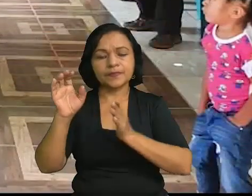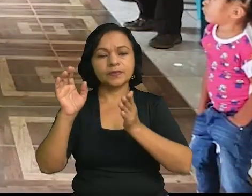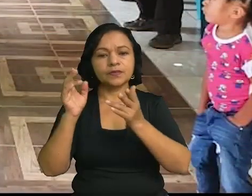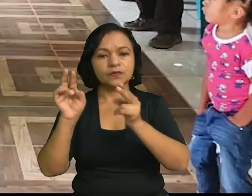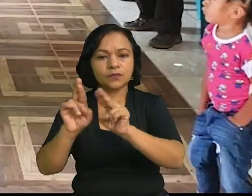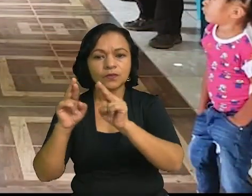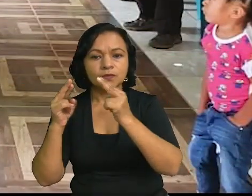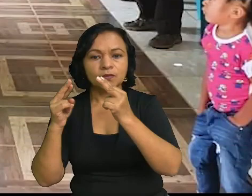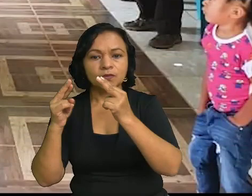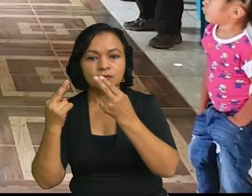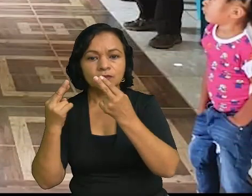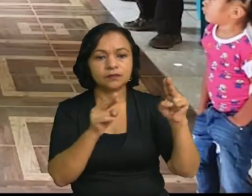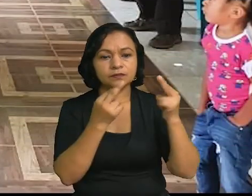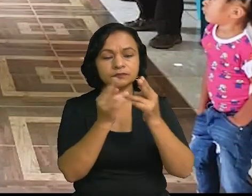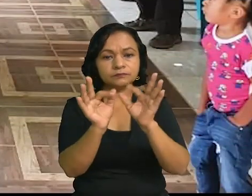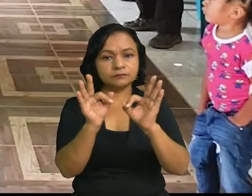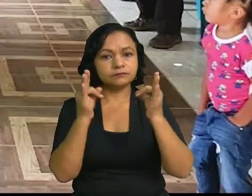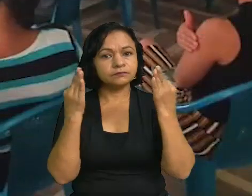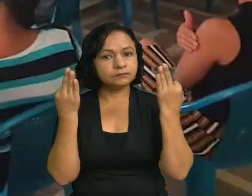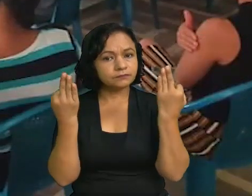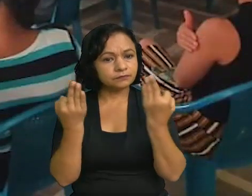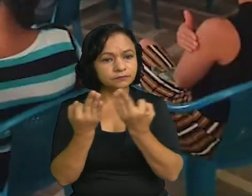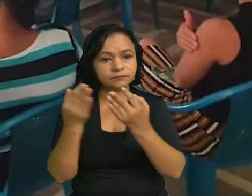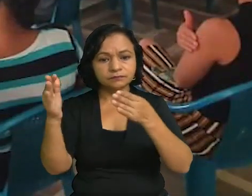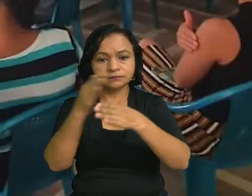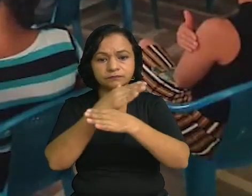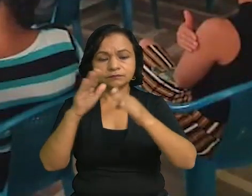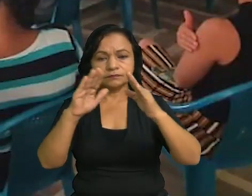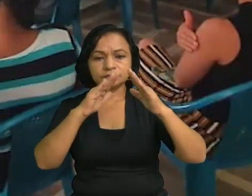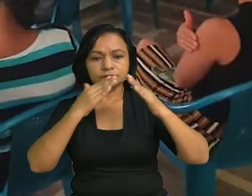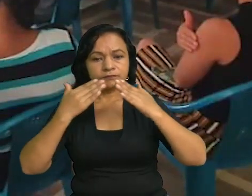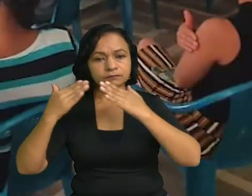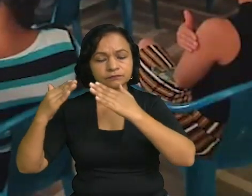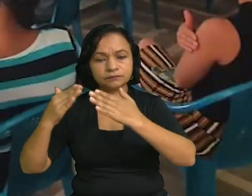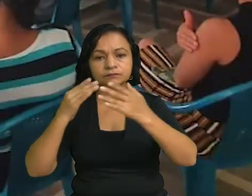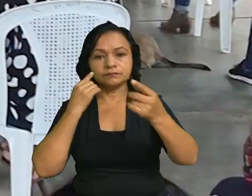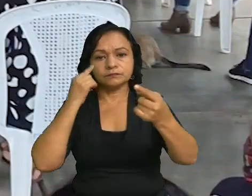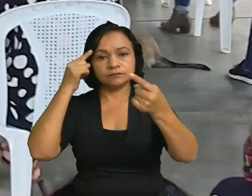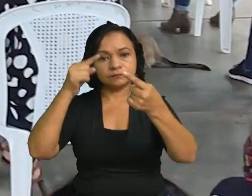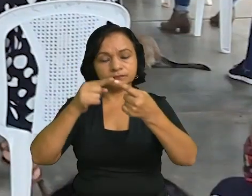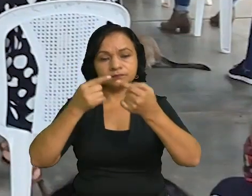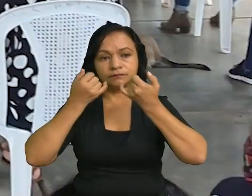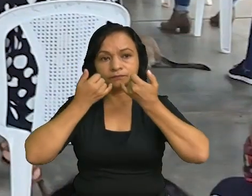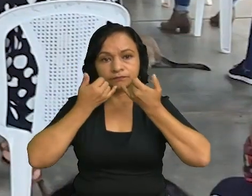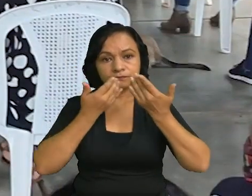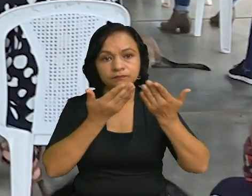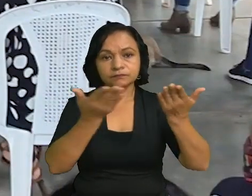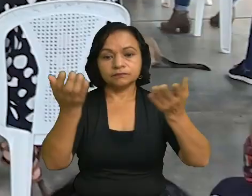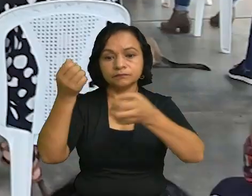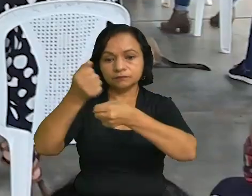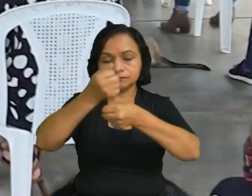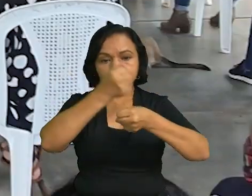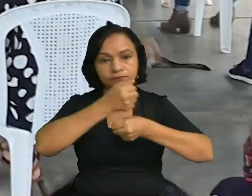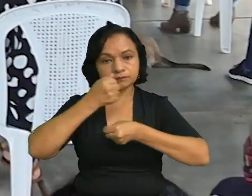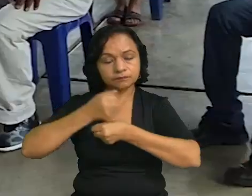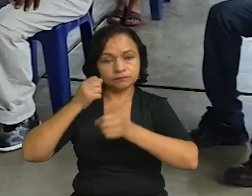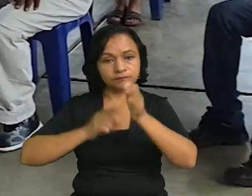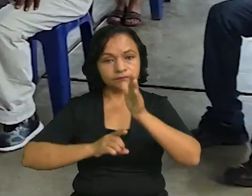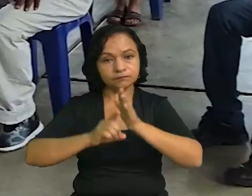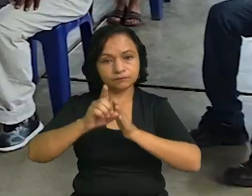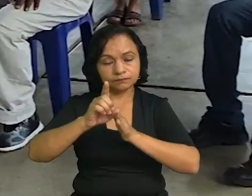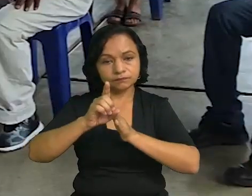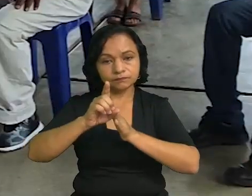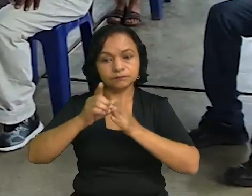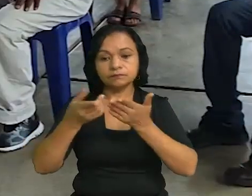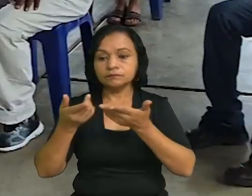con familias protagonistas de las comunidades rurales con el objetivo de informarle a los protagonistas los avances en el proceso de